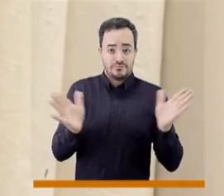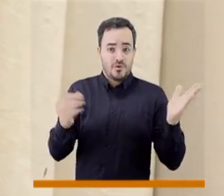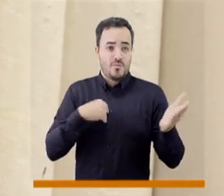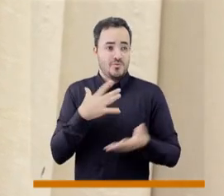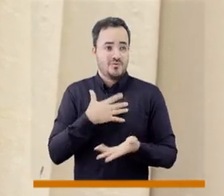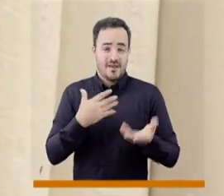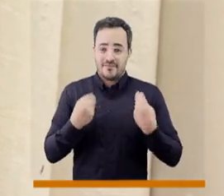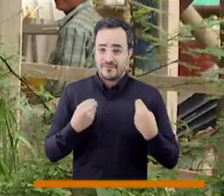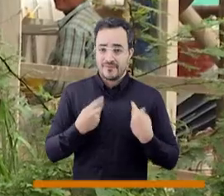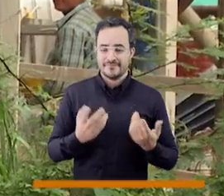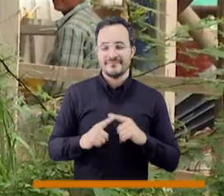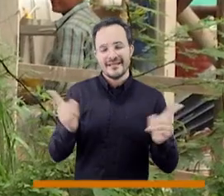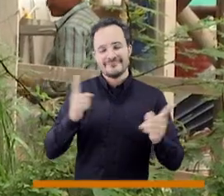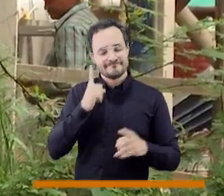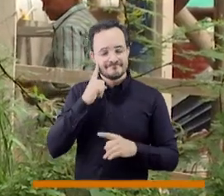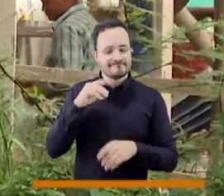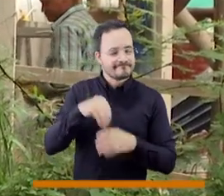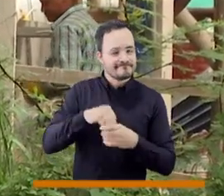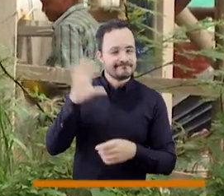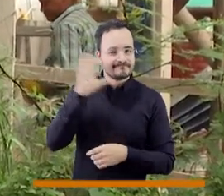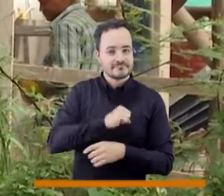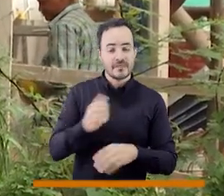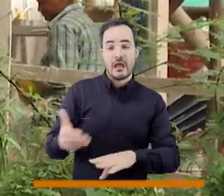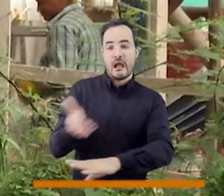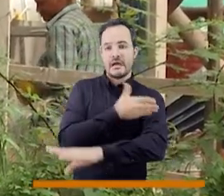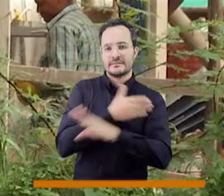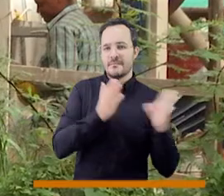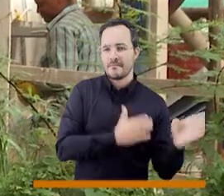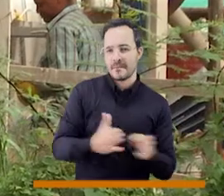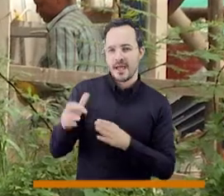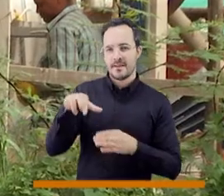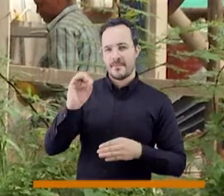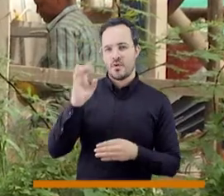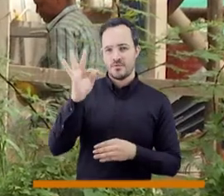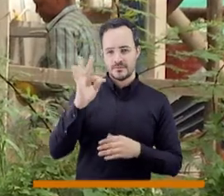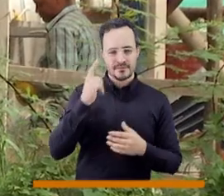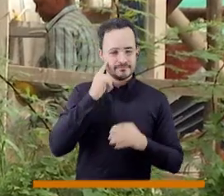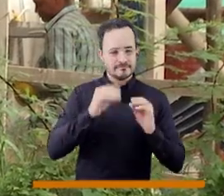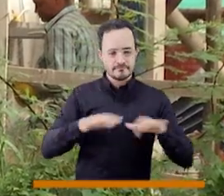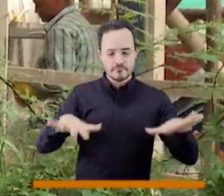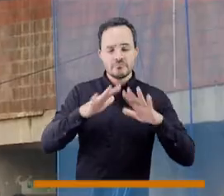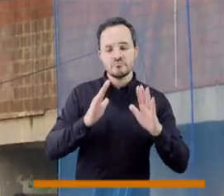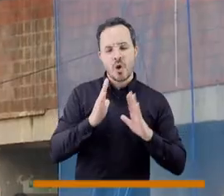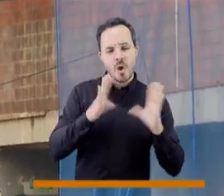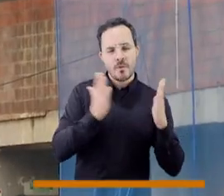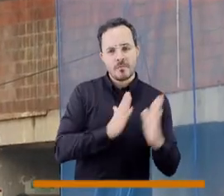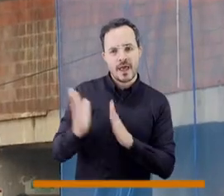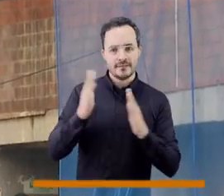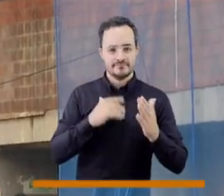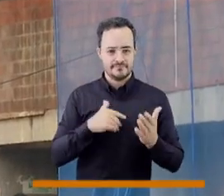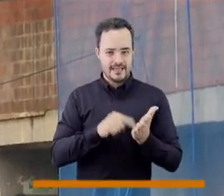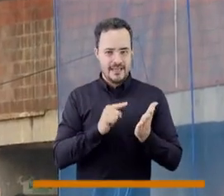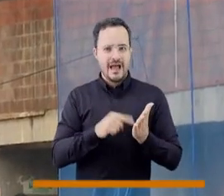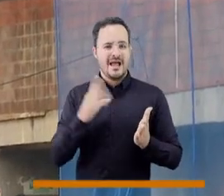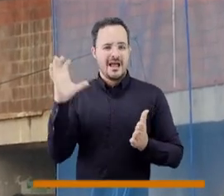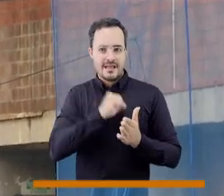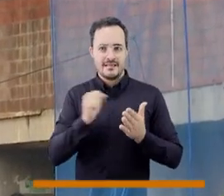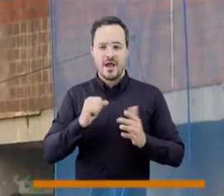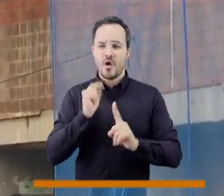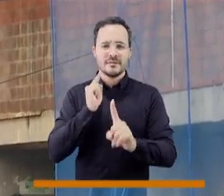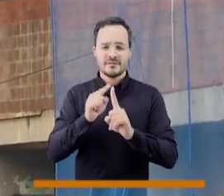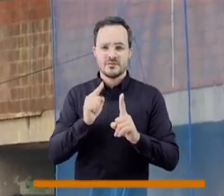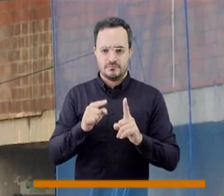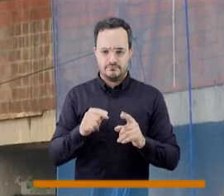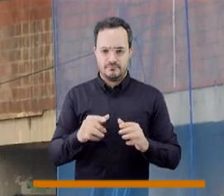equipamiento. Lo que está pasando es que el modelo de ocupación de la ciudad, como se definió en el plan de ordenamiento territorial, habla de una ciudad que